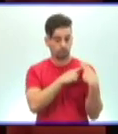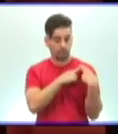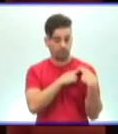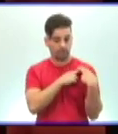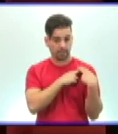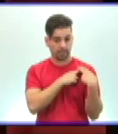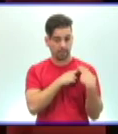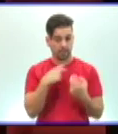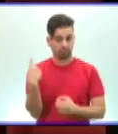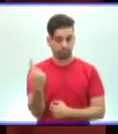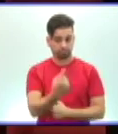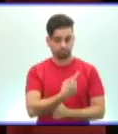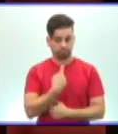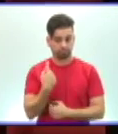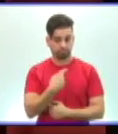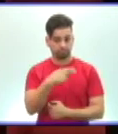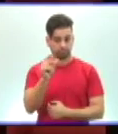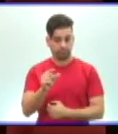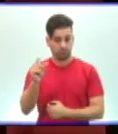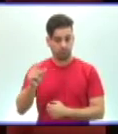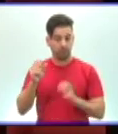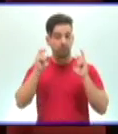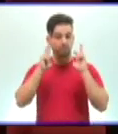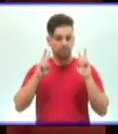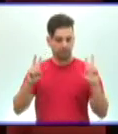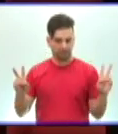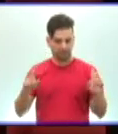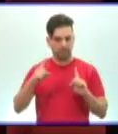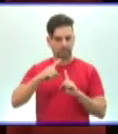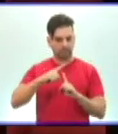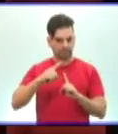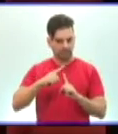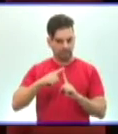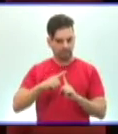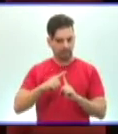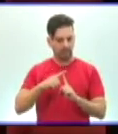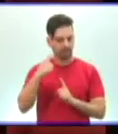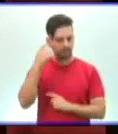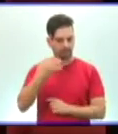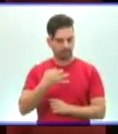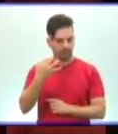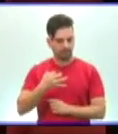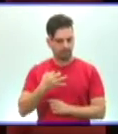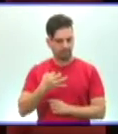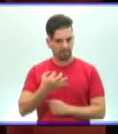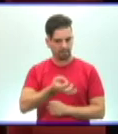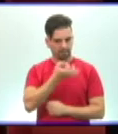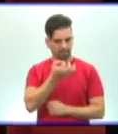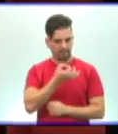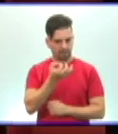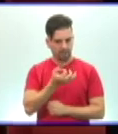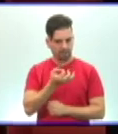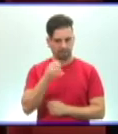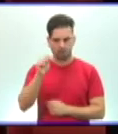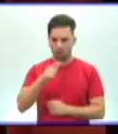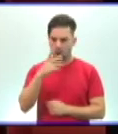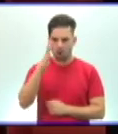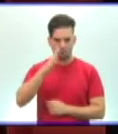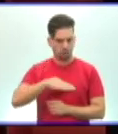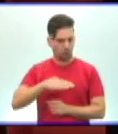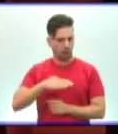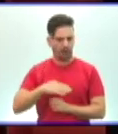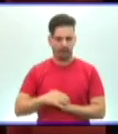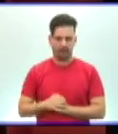por y para la vida. Esa es la tarea que siempre les dejo. Como se han podido dar cuenta, no tendremos actividad independiente, pues tienen